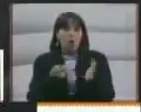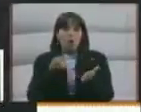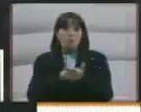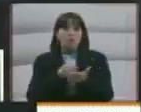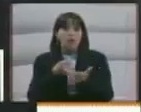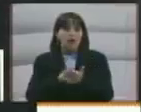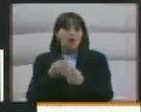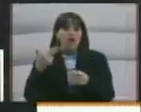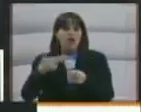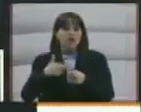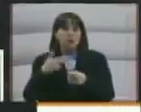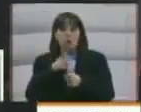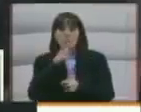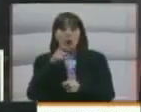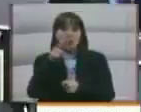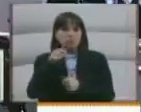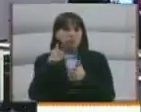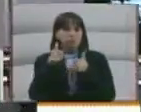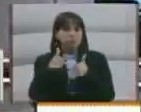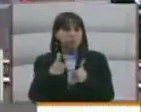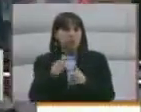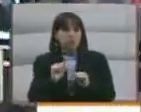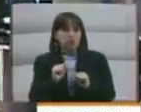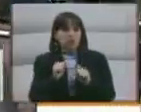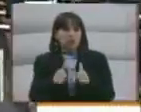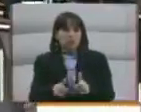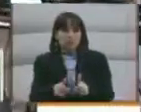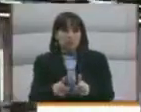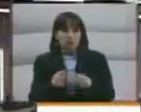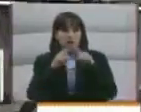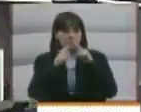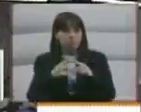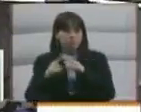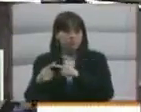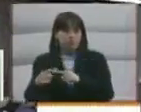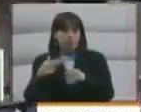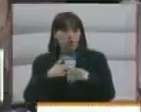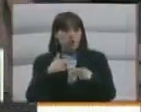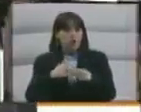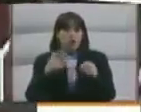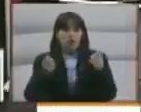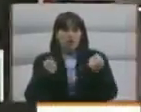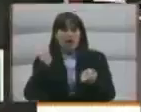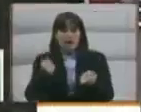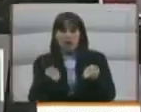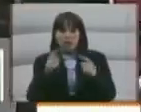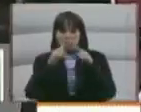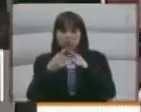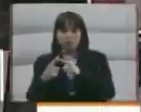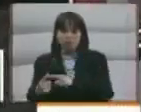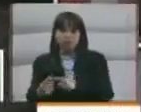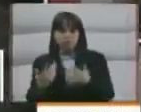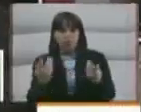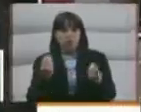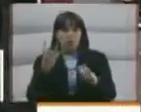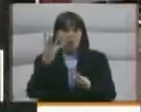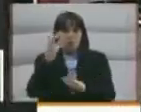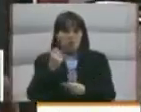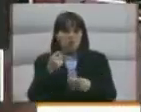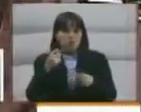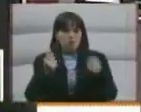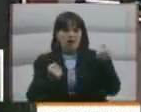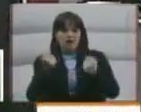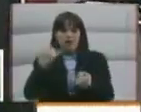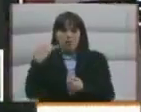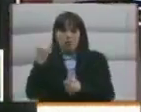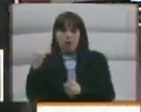Qué buena pregunta. Está comenzando el censo de los vehículos. Es bueno que haya mayor información sobre los